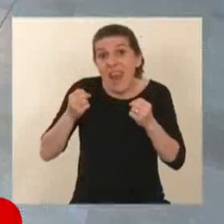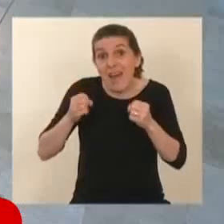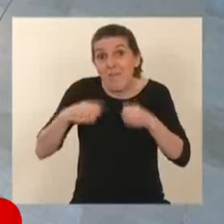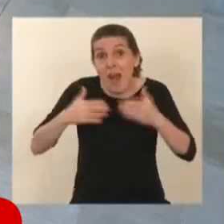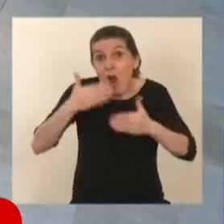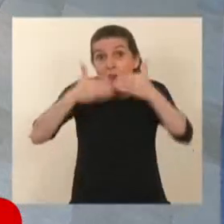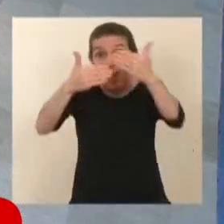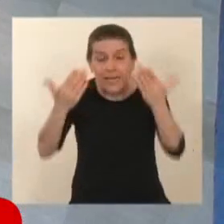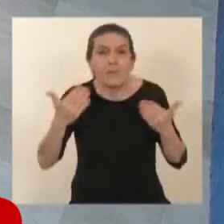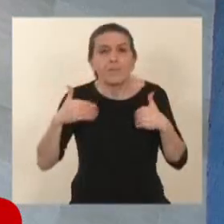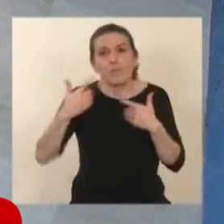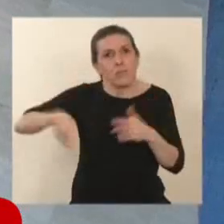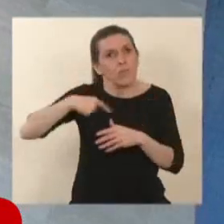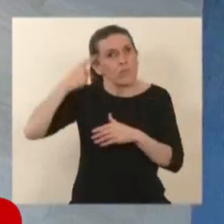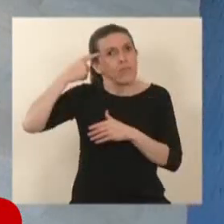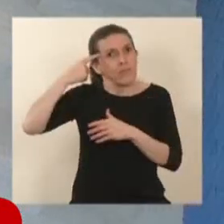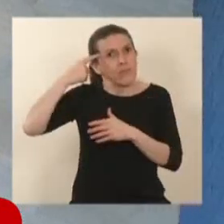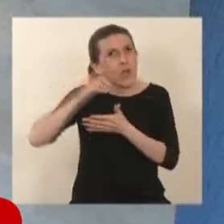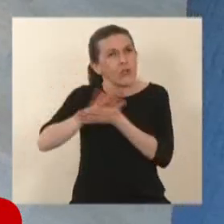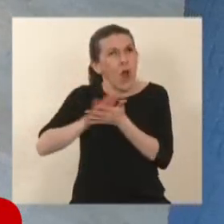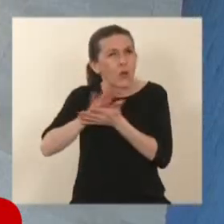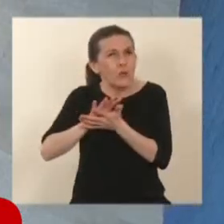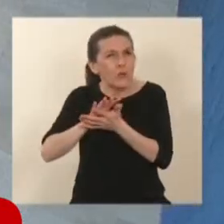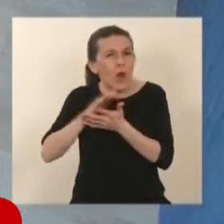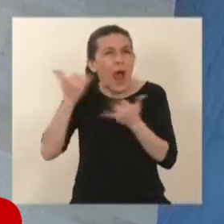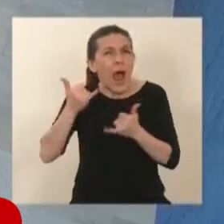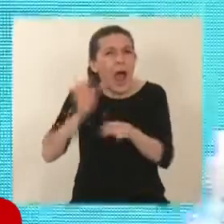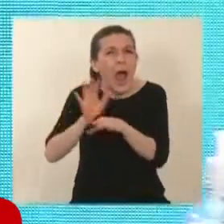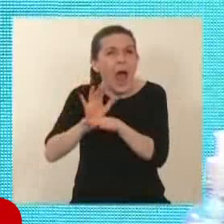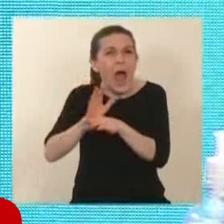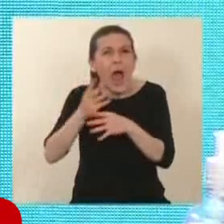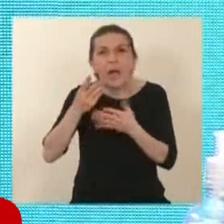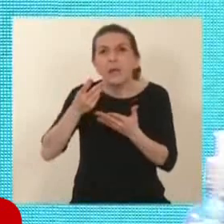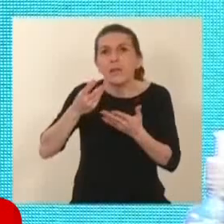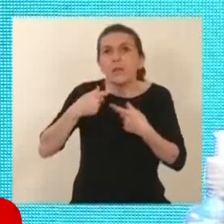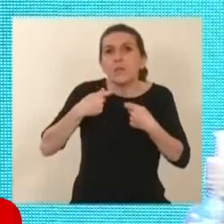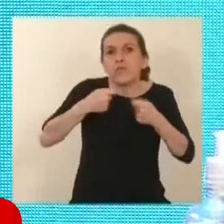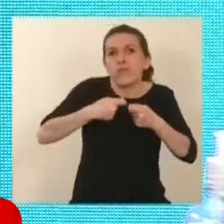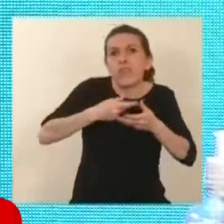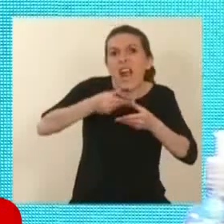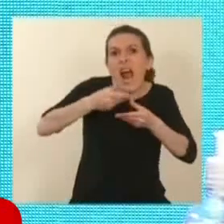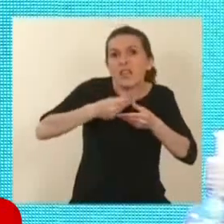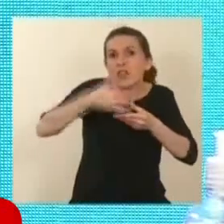Así que avanzamos en resolver esa situación de default virtual que presentaba Argentina,